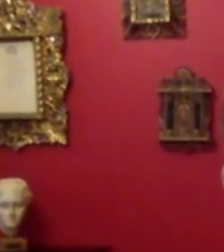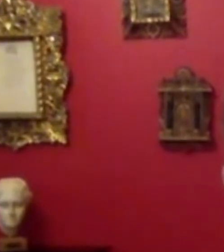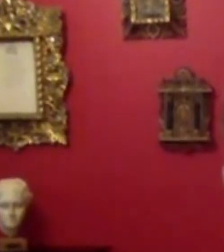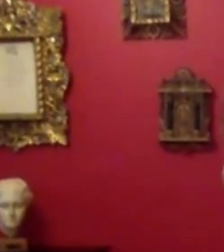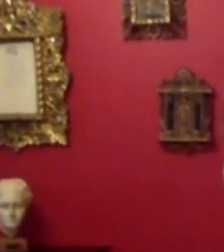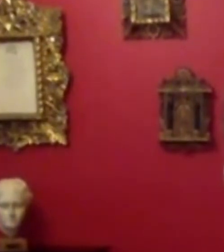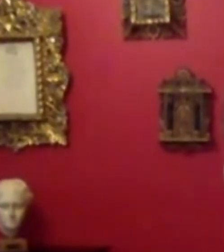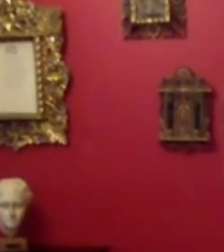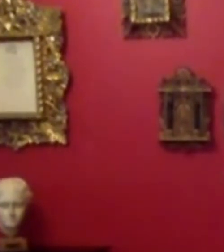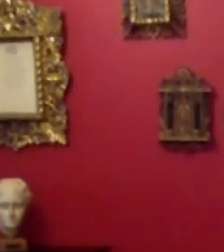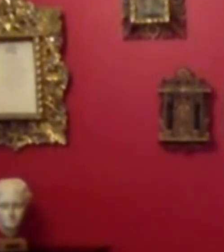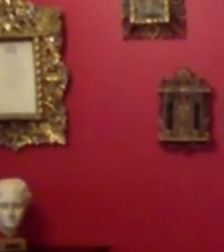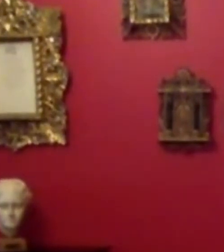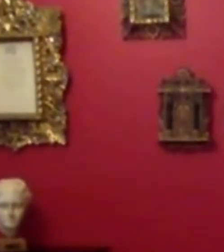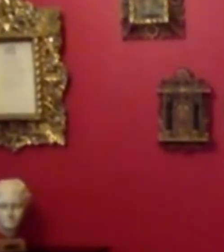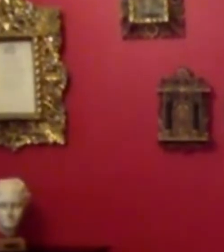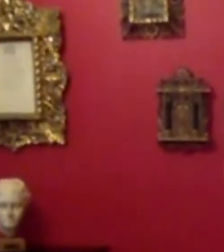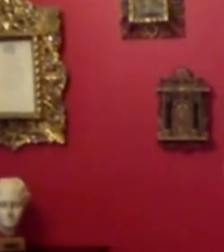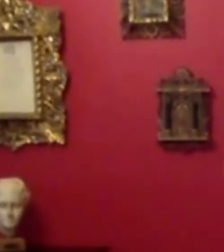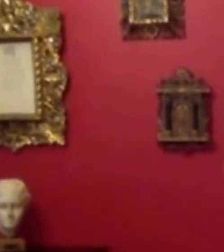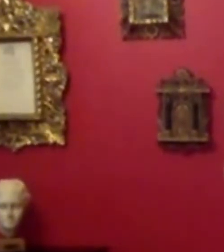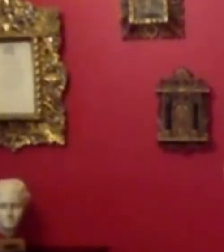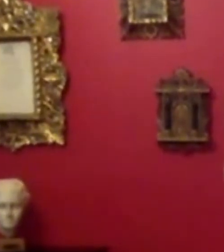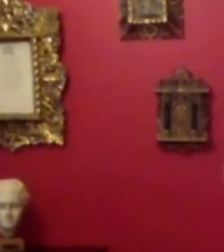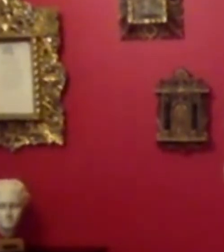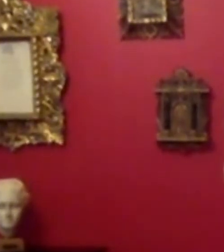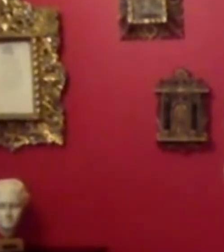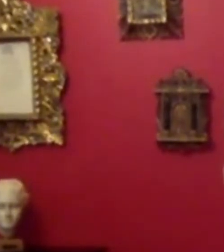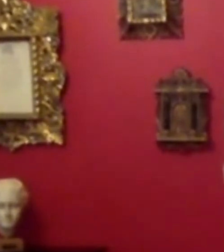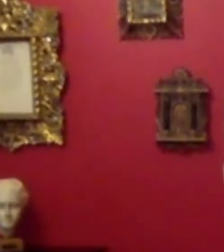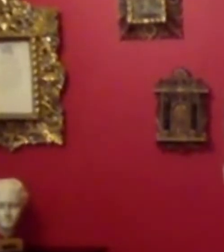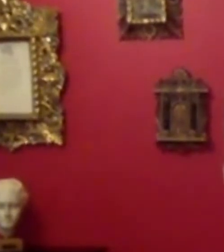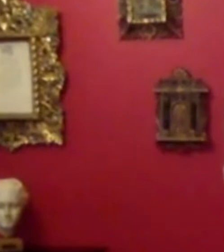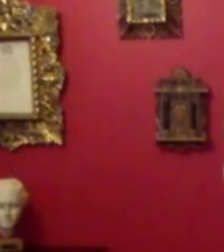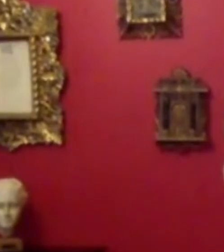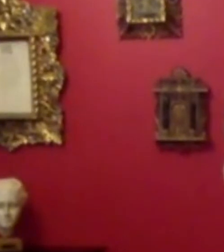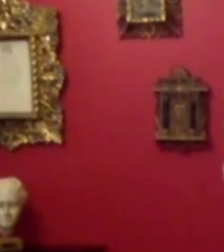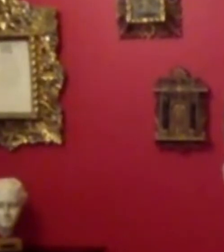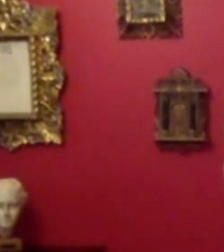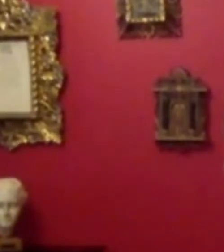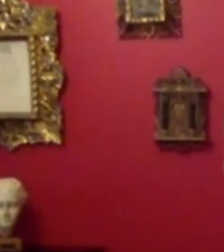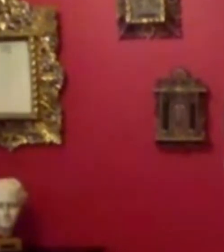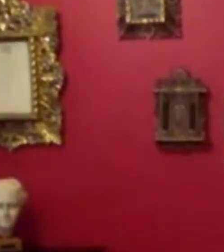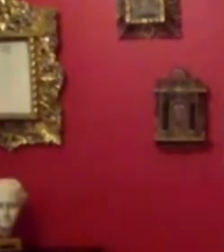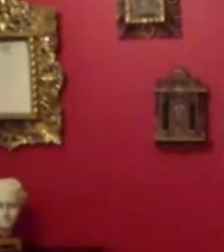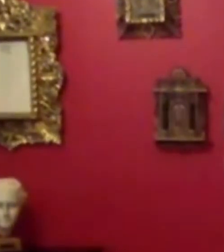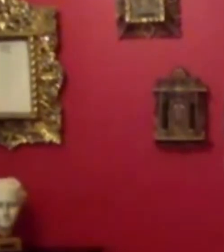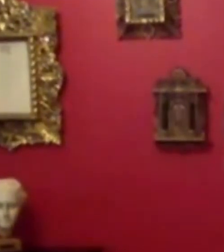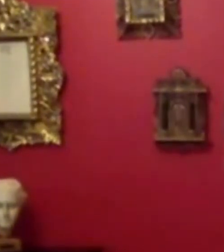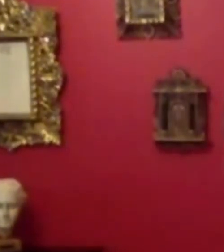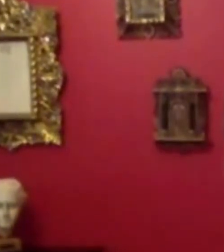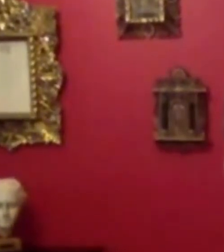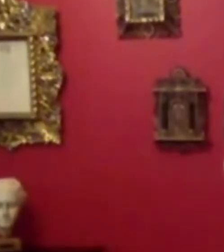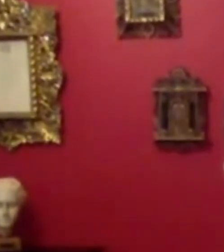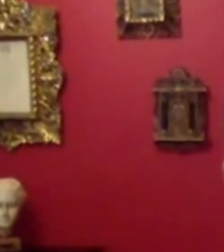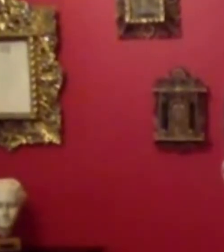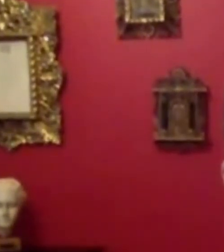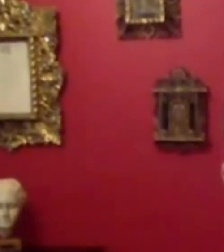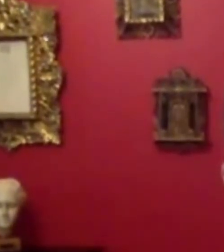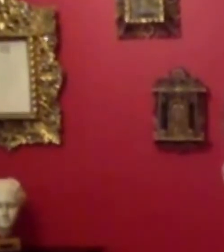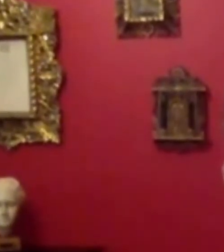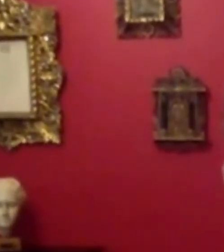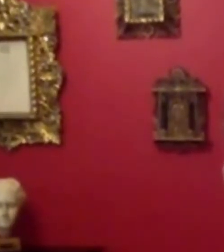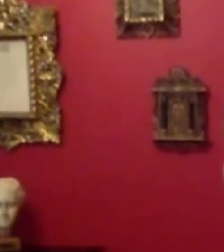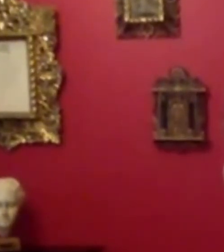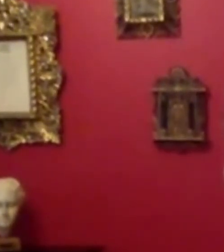debemos responder ante ambas con decisiones audaces para que este gobierno opere dentro de sus posibilidades. Al